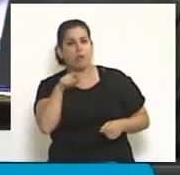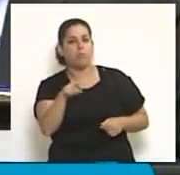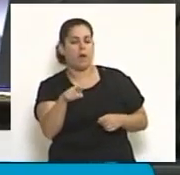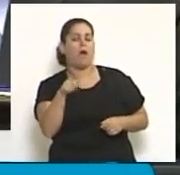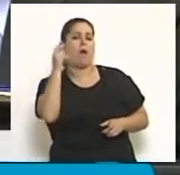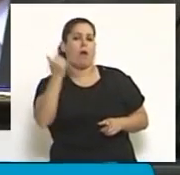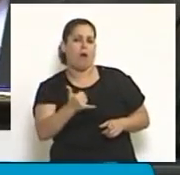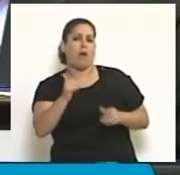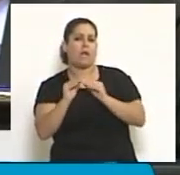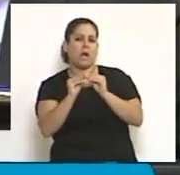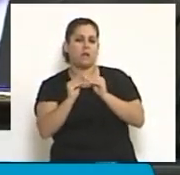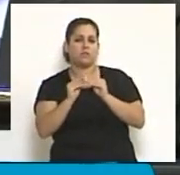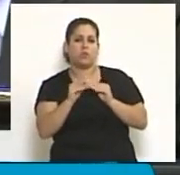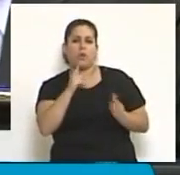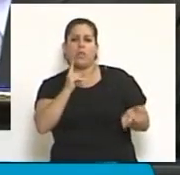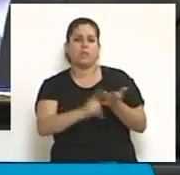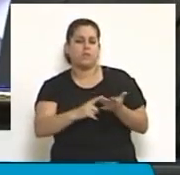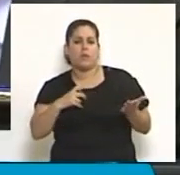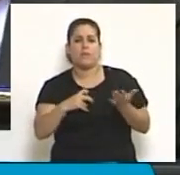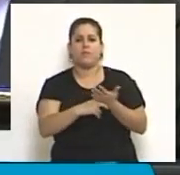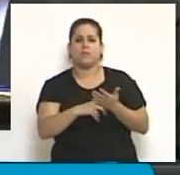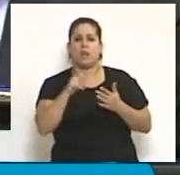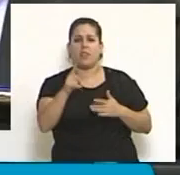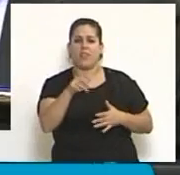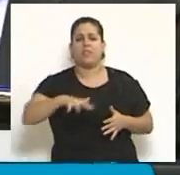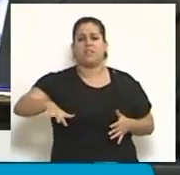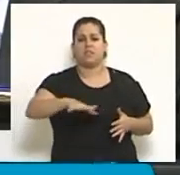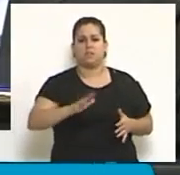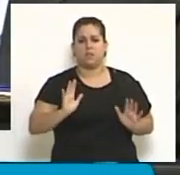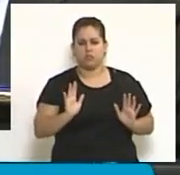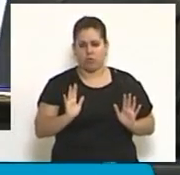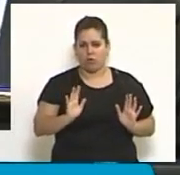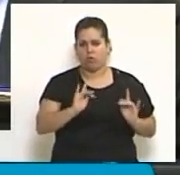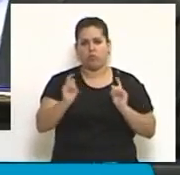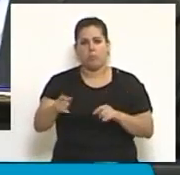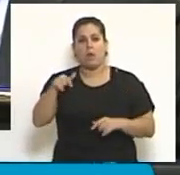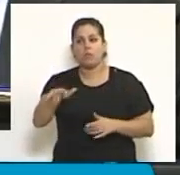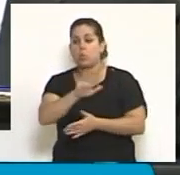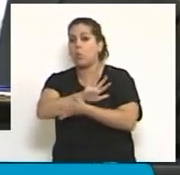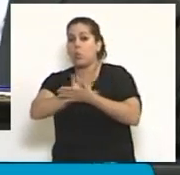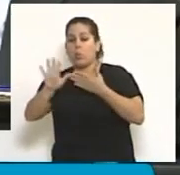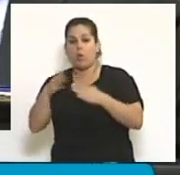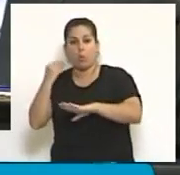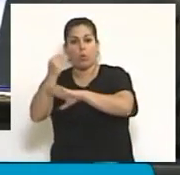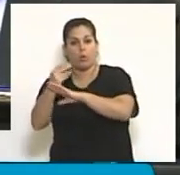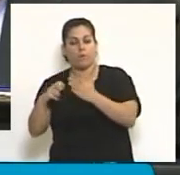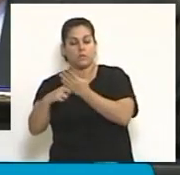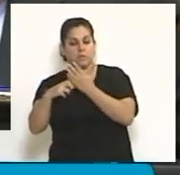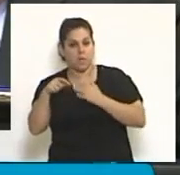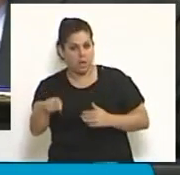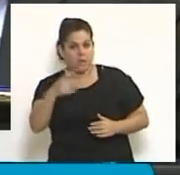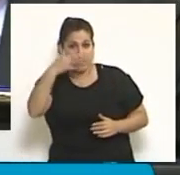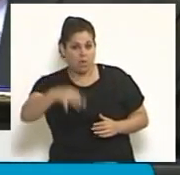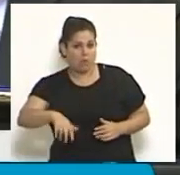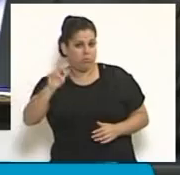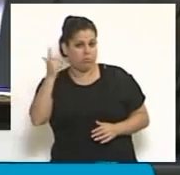de los casos queda en manos del fiscal coordinador de distrito, una nueva figura hoy inexistente